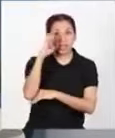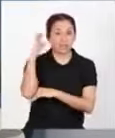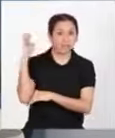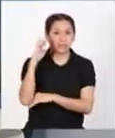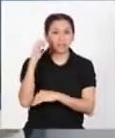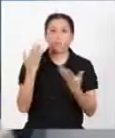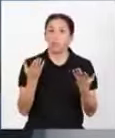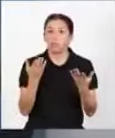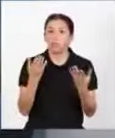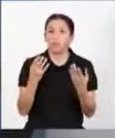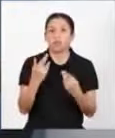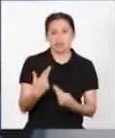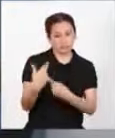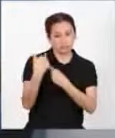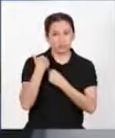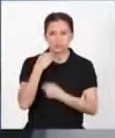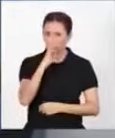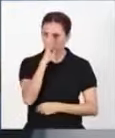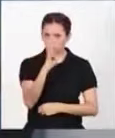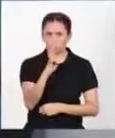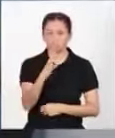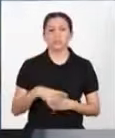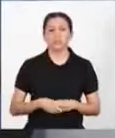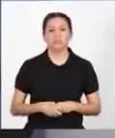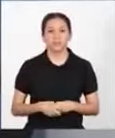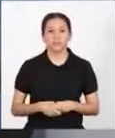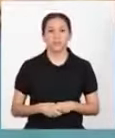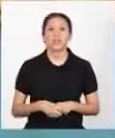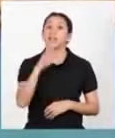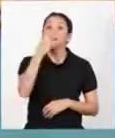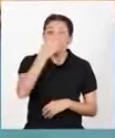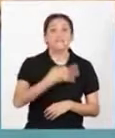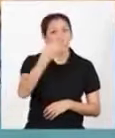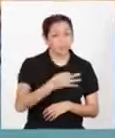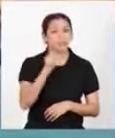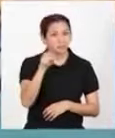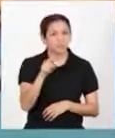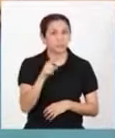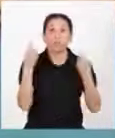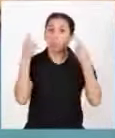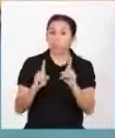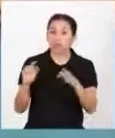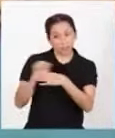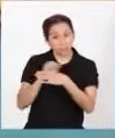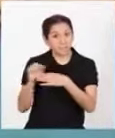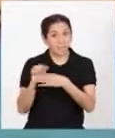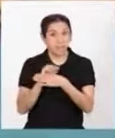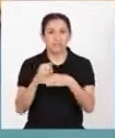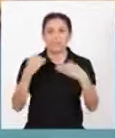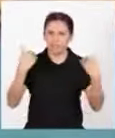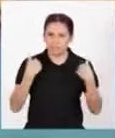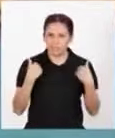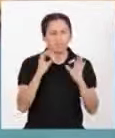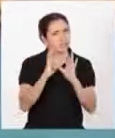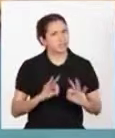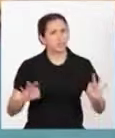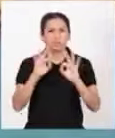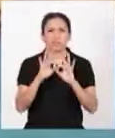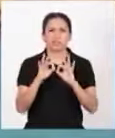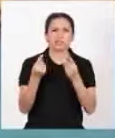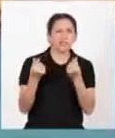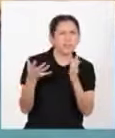simulacros de forma responsable y muy seria! ¡Es cierto! Cada simulacro